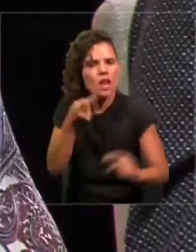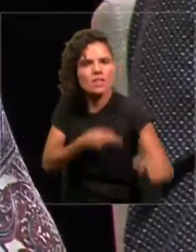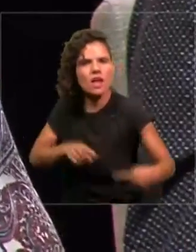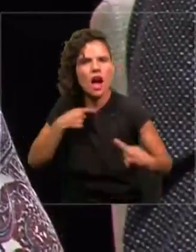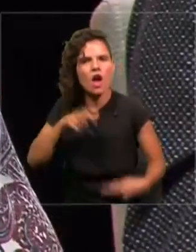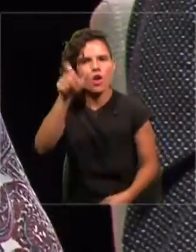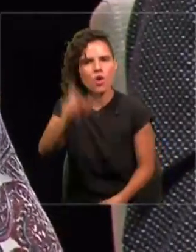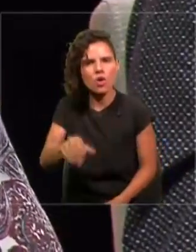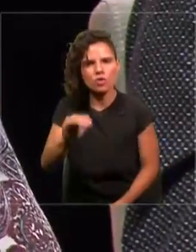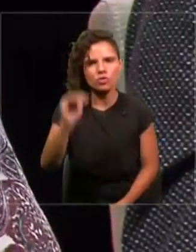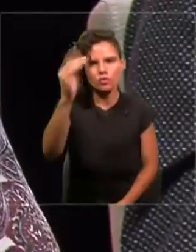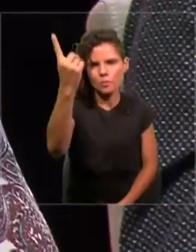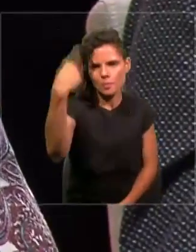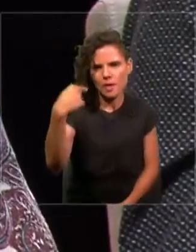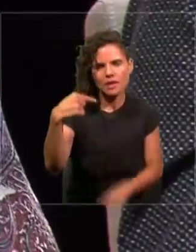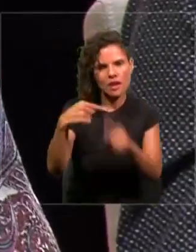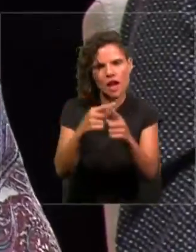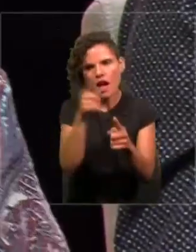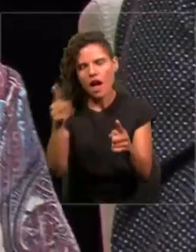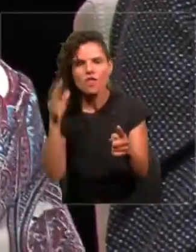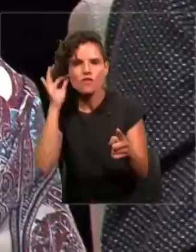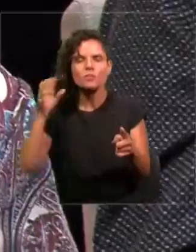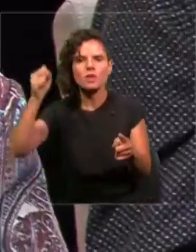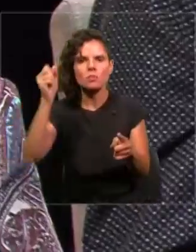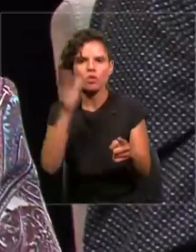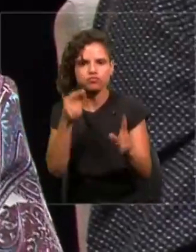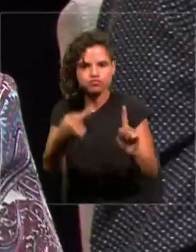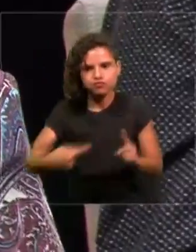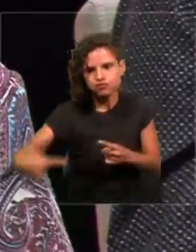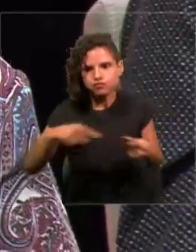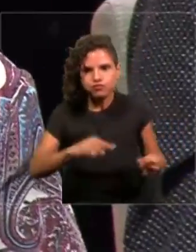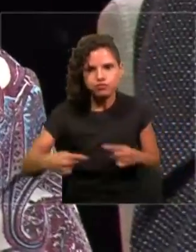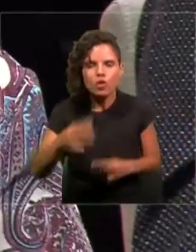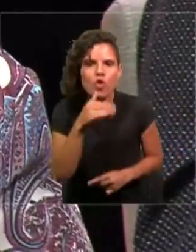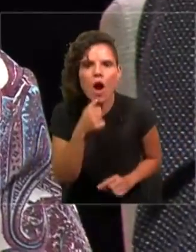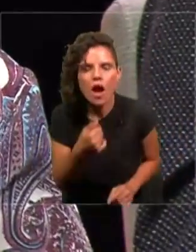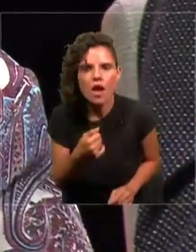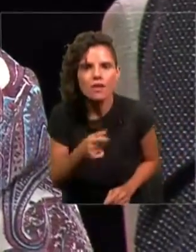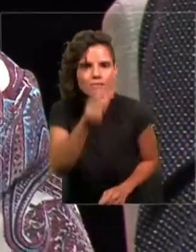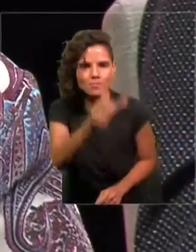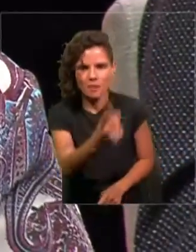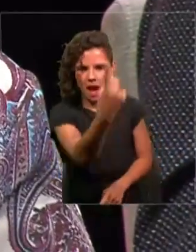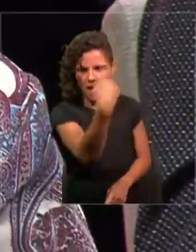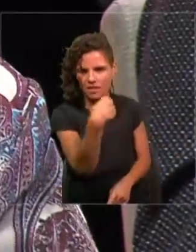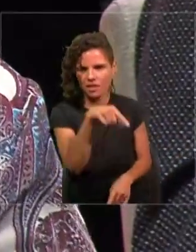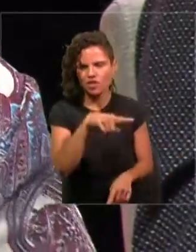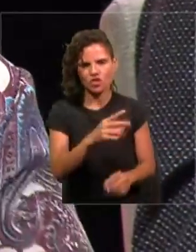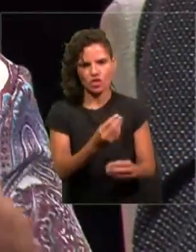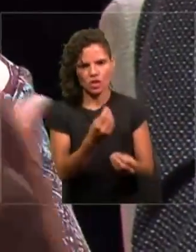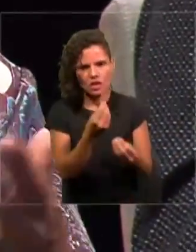diálogo casi, aunque mucha fuerza patriarcal invita al diálogo, una especie